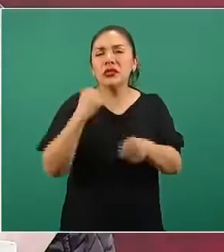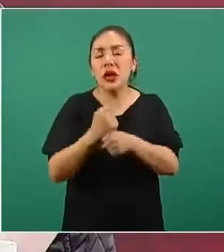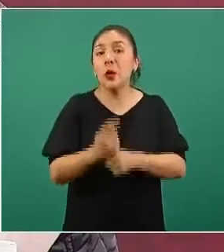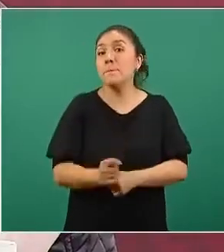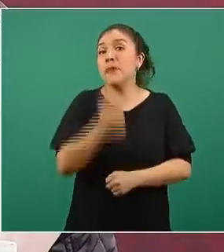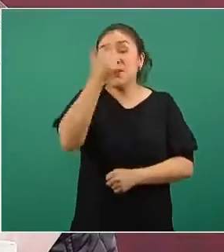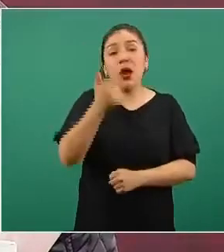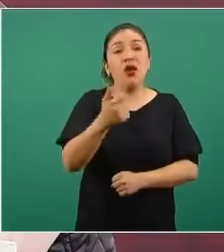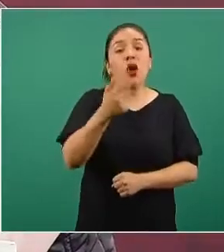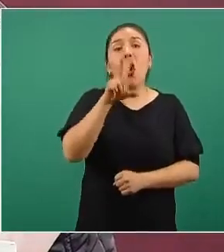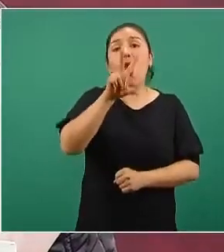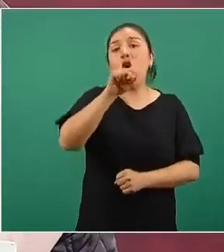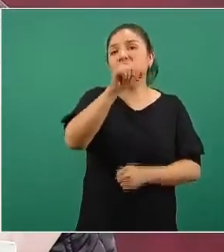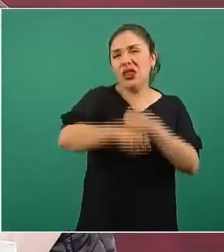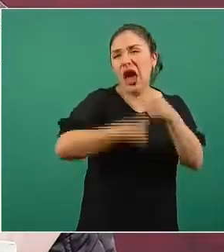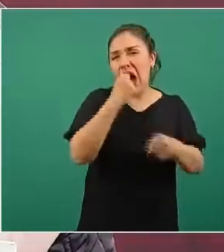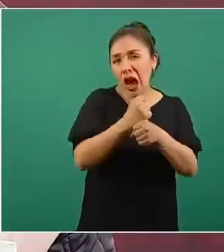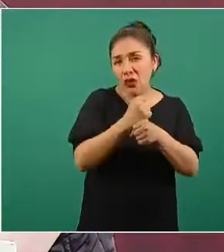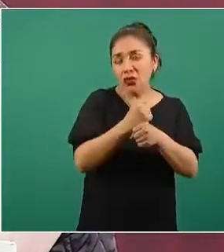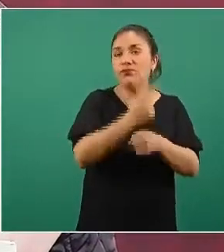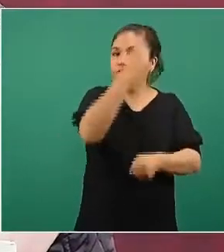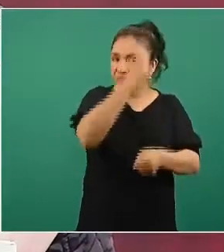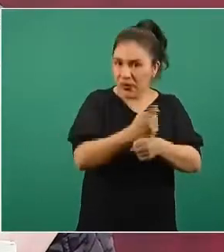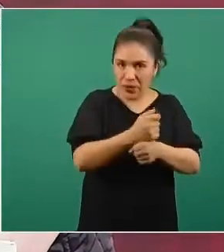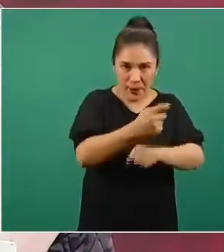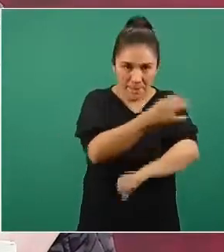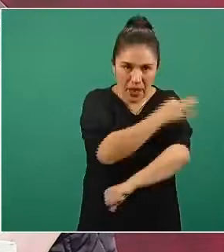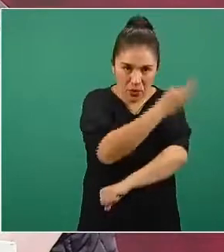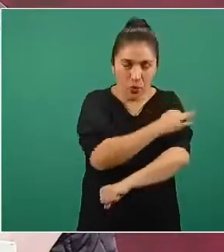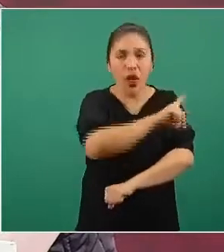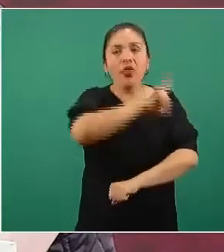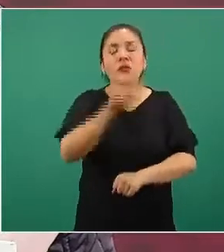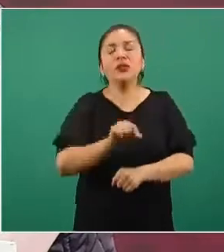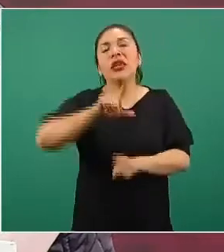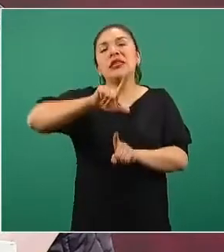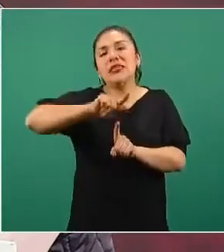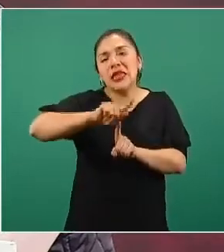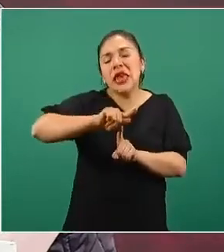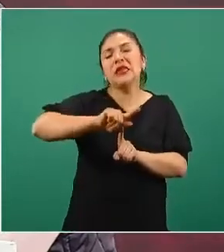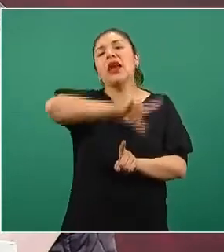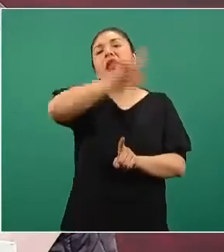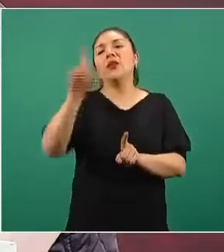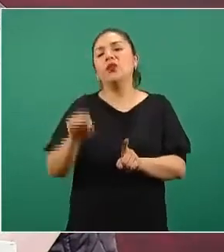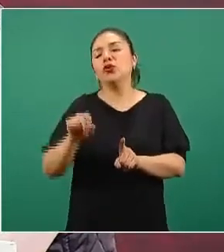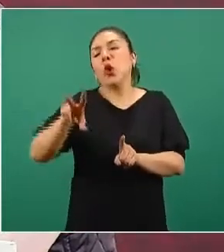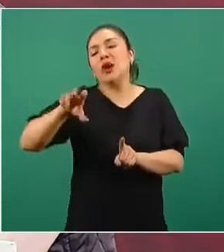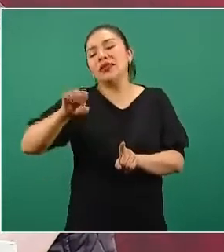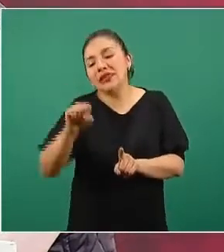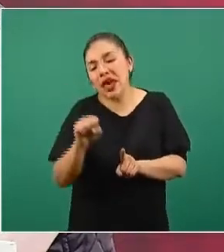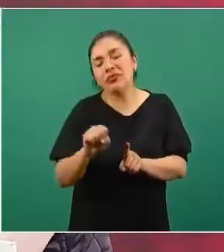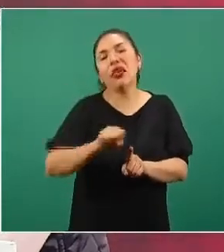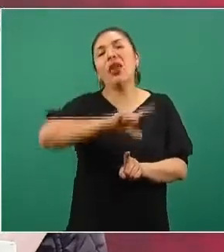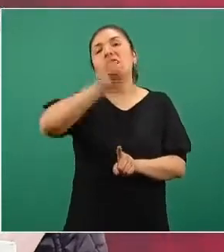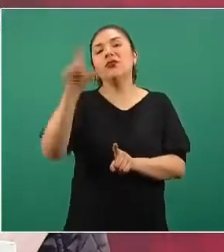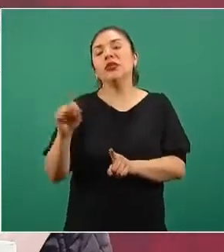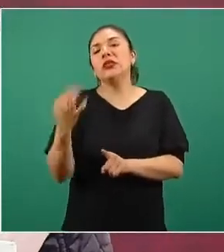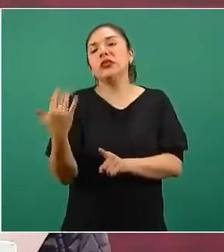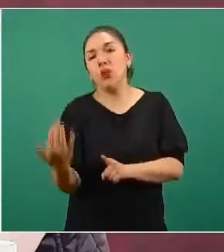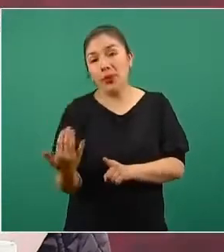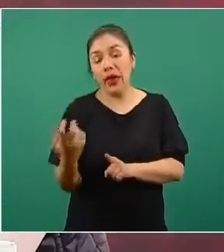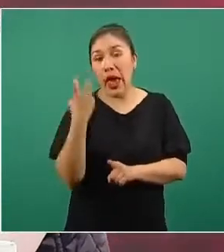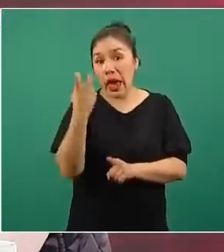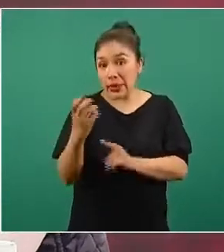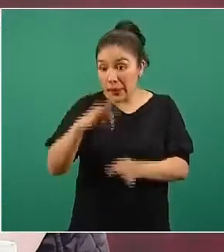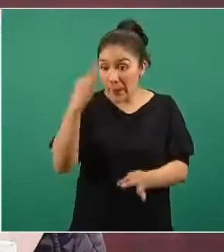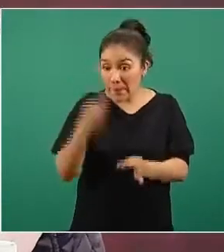vacunando a los mayores primero, mayores de 80 años, luego 70, 79, 60, 69, 50, 59. Y cumpliendo